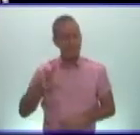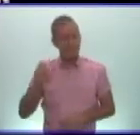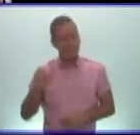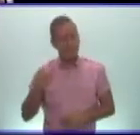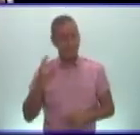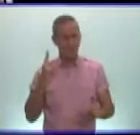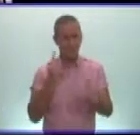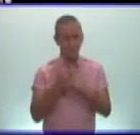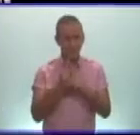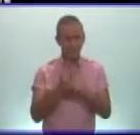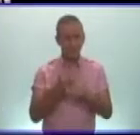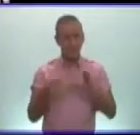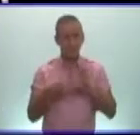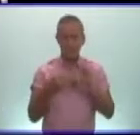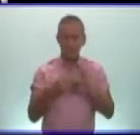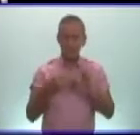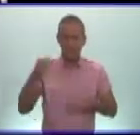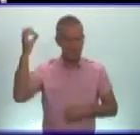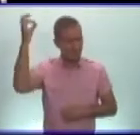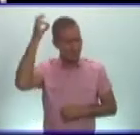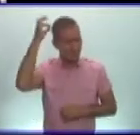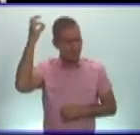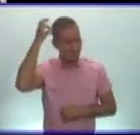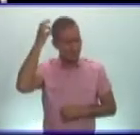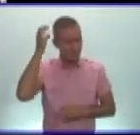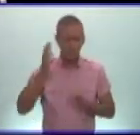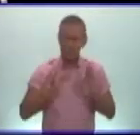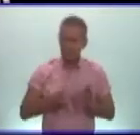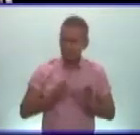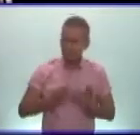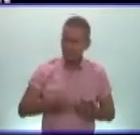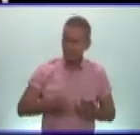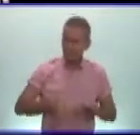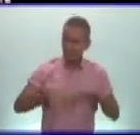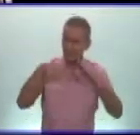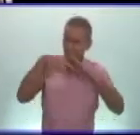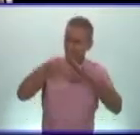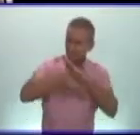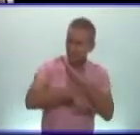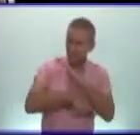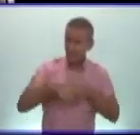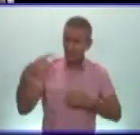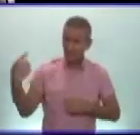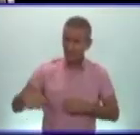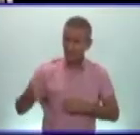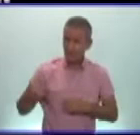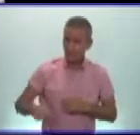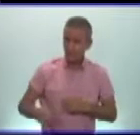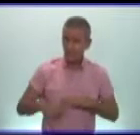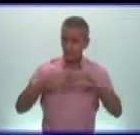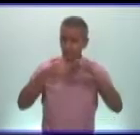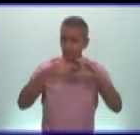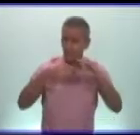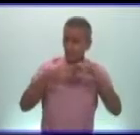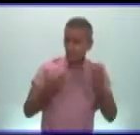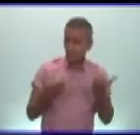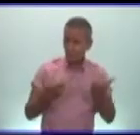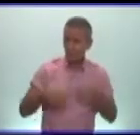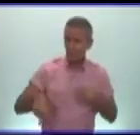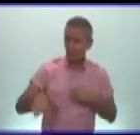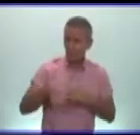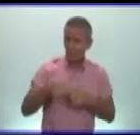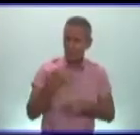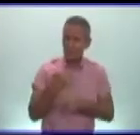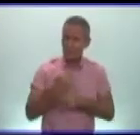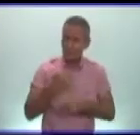Española, donde vamos a continuar repasando, profundizando, ejercitando los contenidos que ya ustedes han trabajado